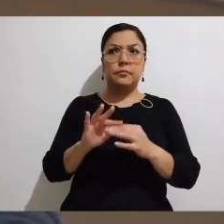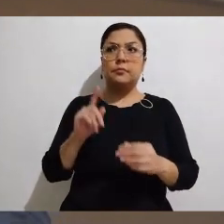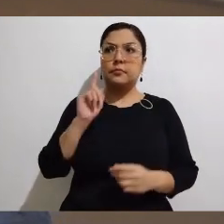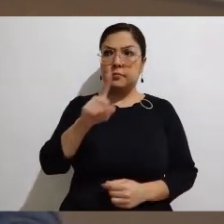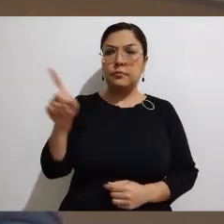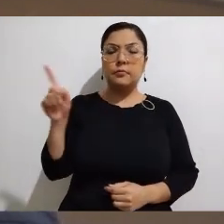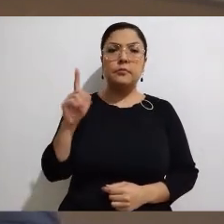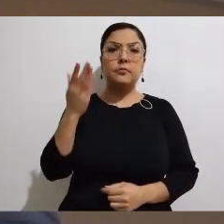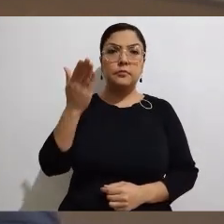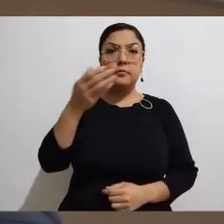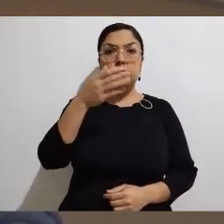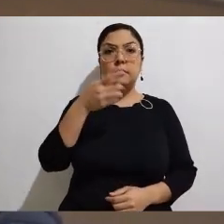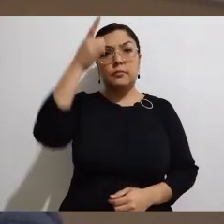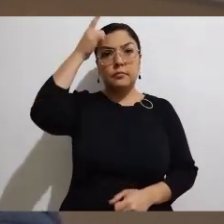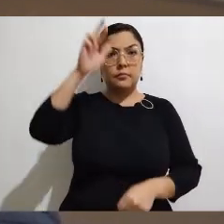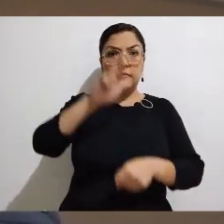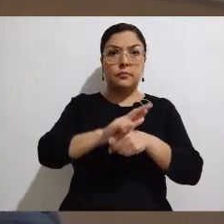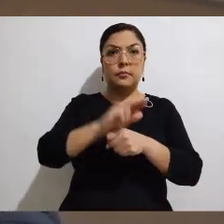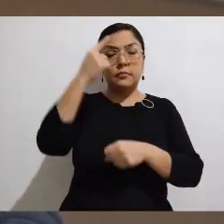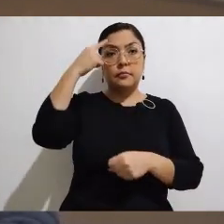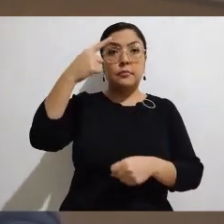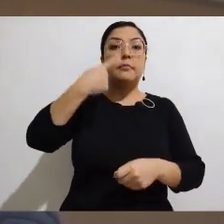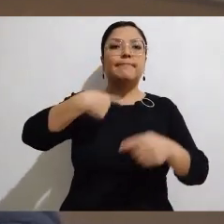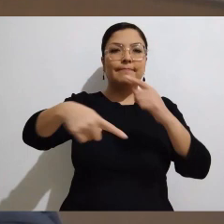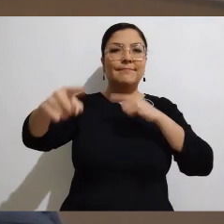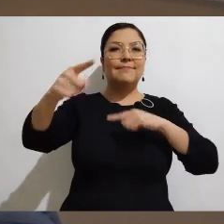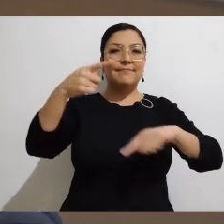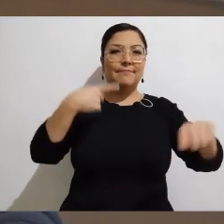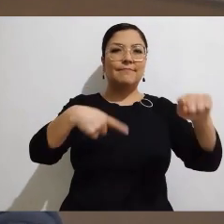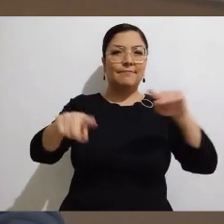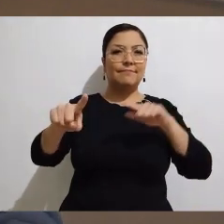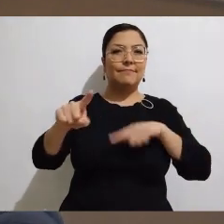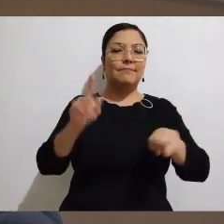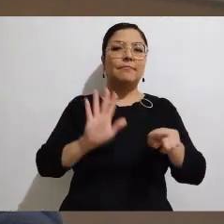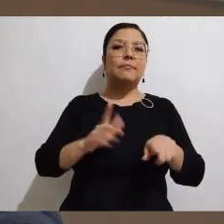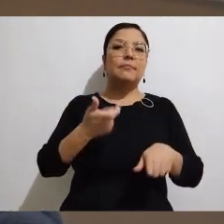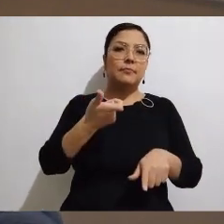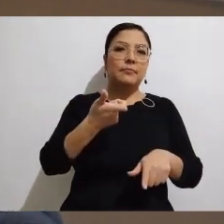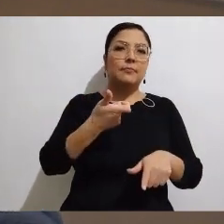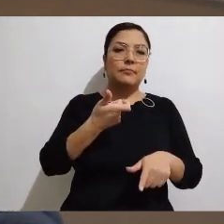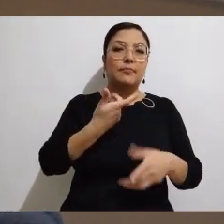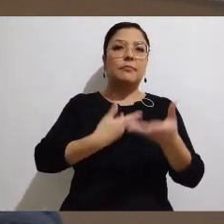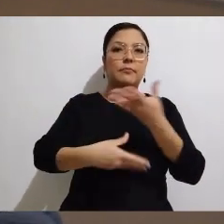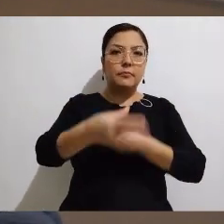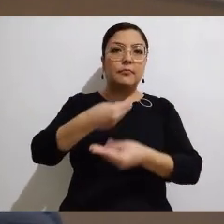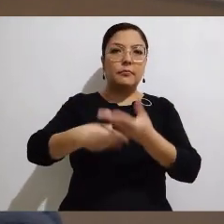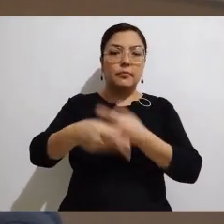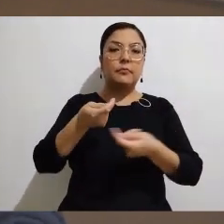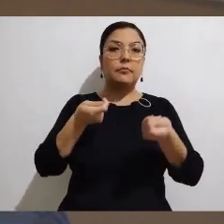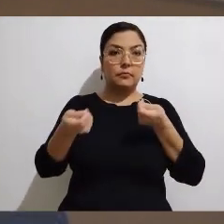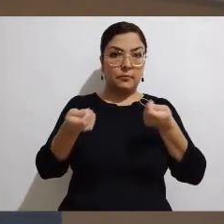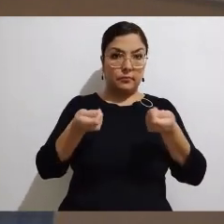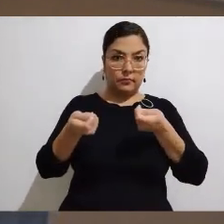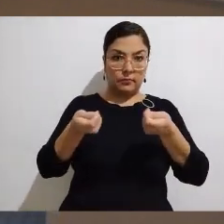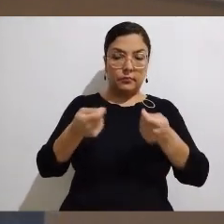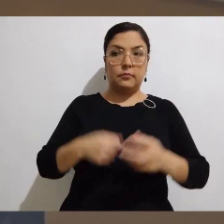Ejecutiva de Administración, por ejemplo, pues es la encargada de, valga la redundancia, de administrar los recursos, de realizar las